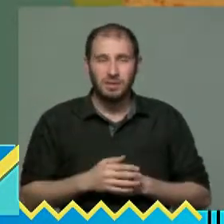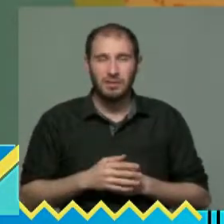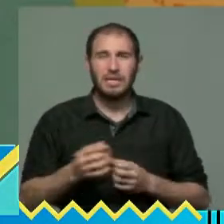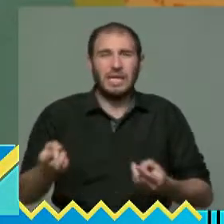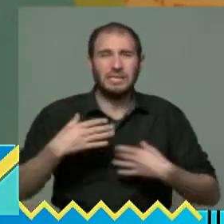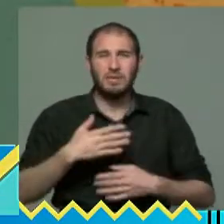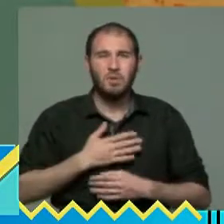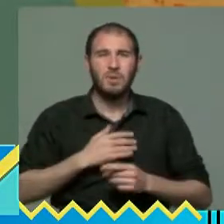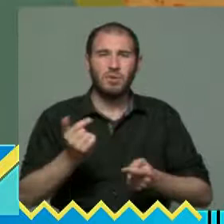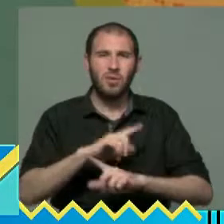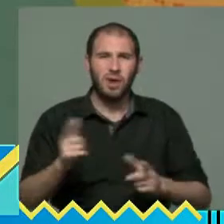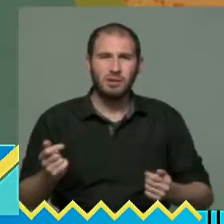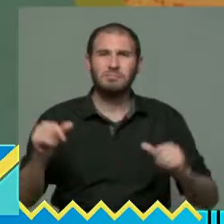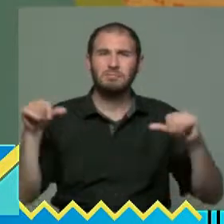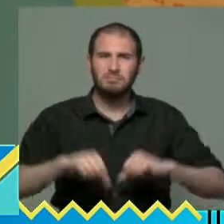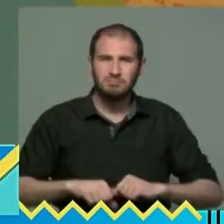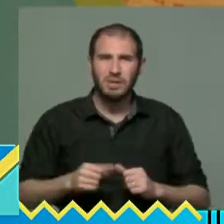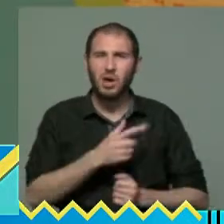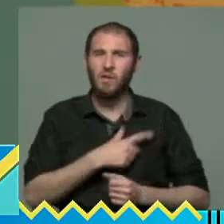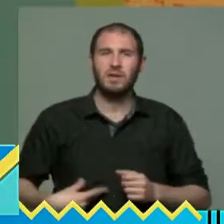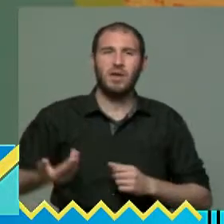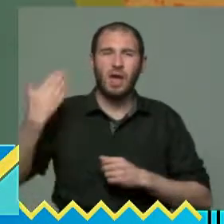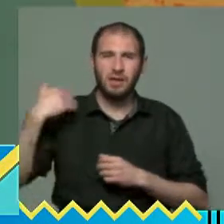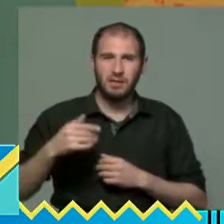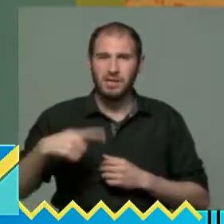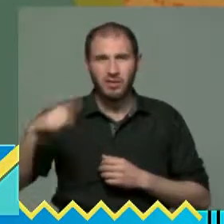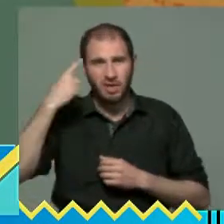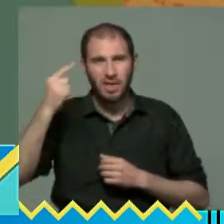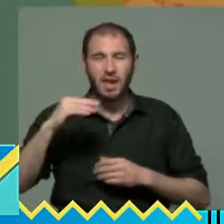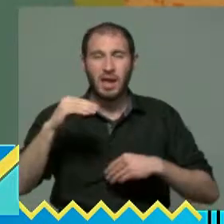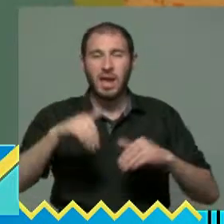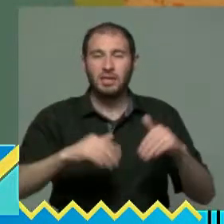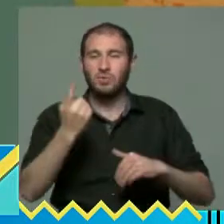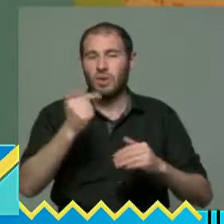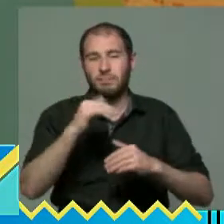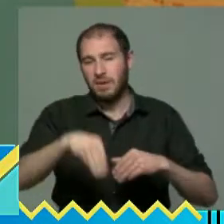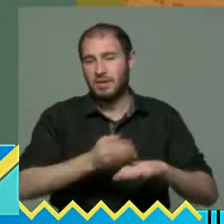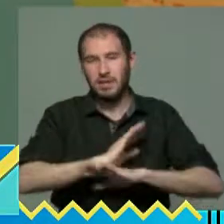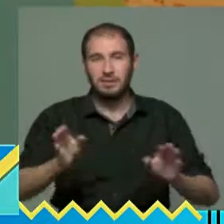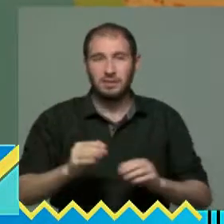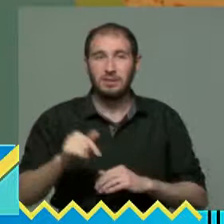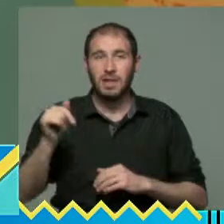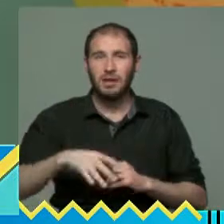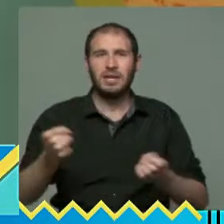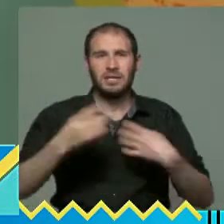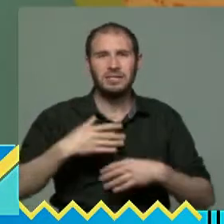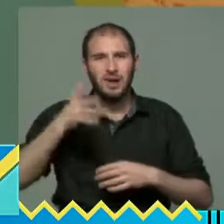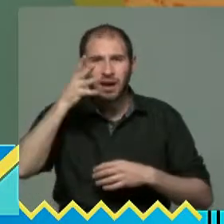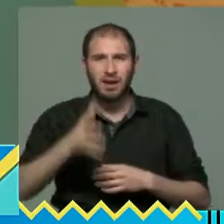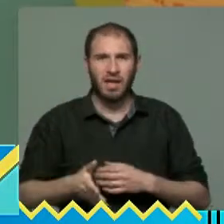autocrítica de la desgracia que tuvieron con el gobierno anterior y creyeron que con haber perdido una elección bastaba. No, ellos van a tener que hacer una autocrítica muy